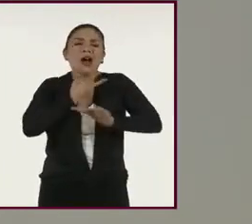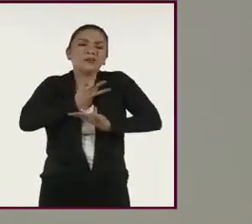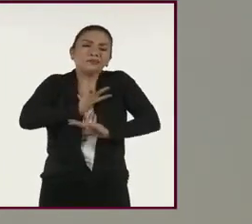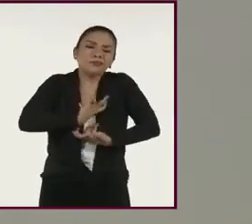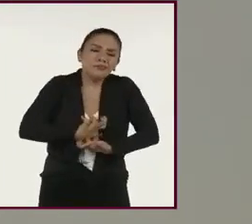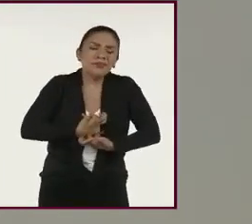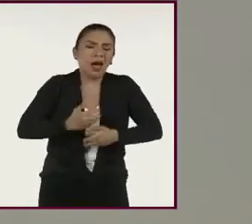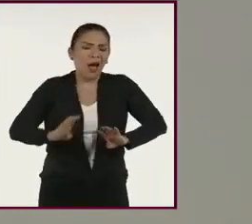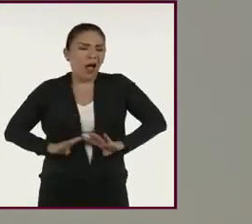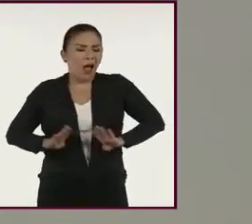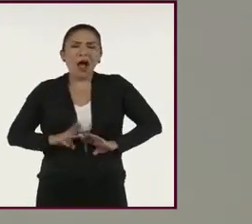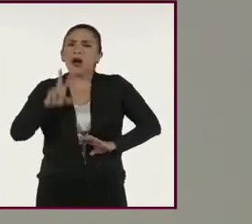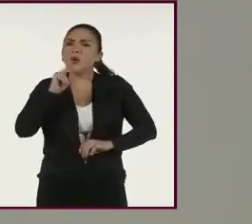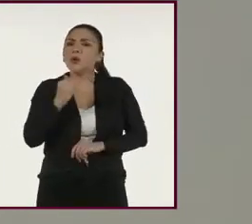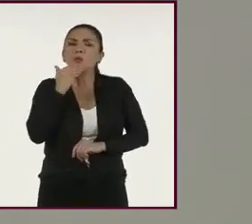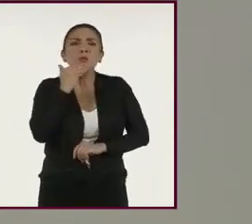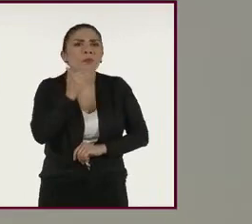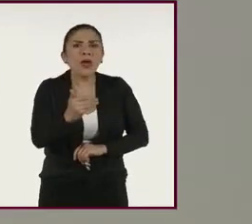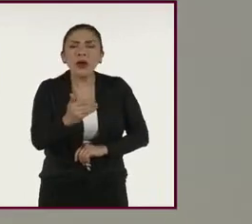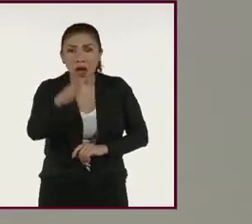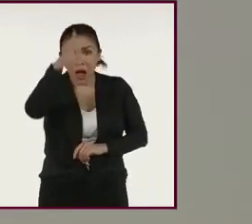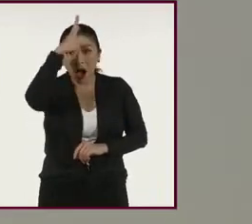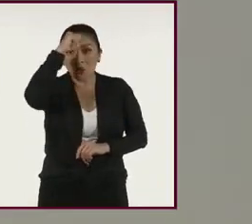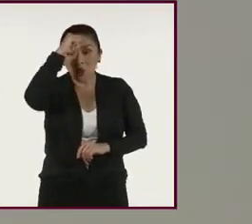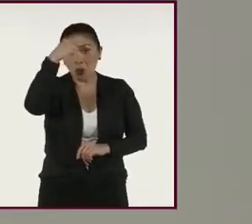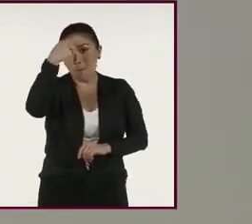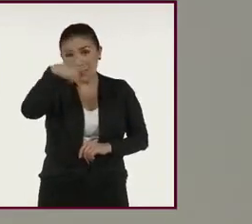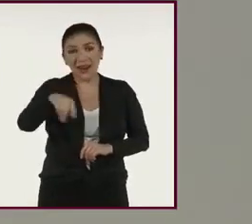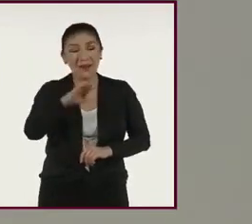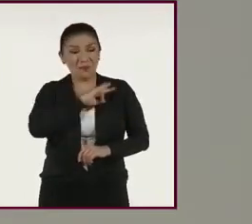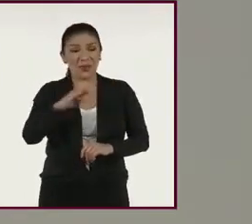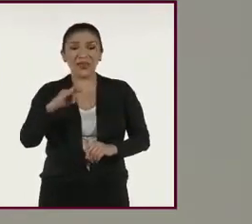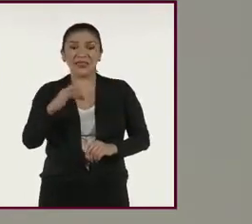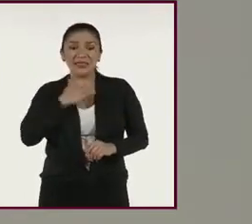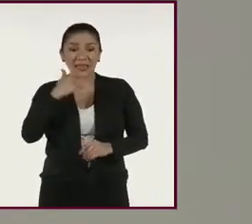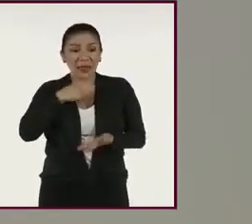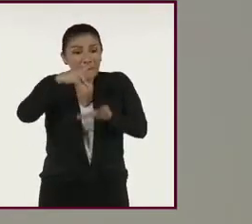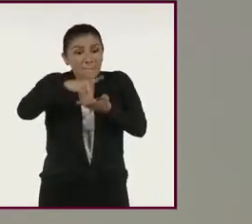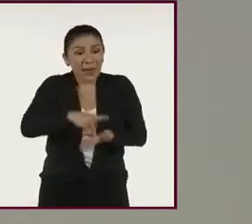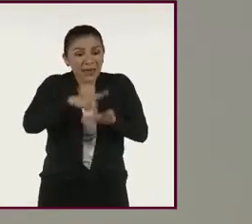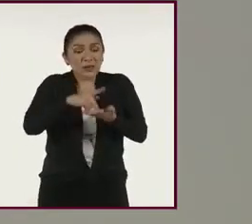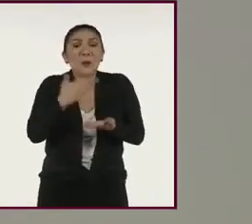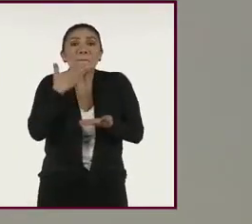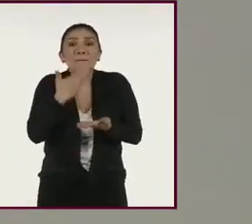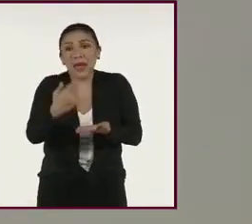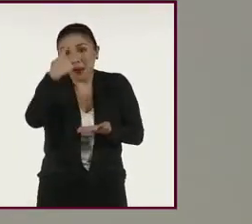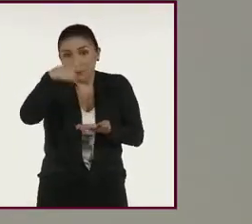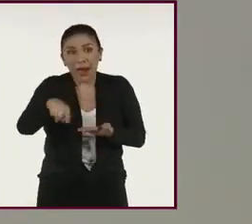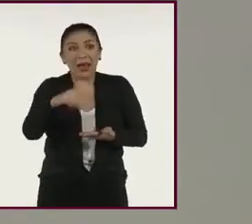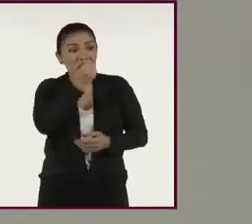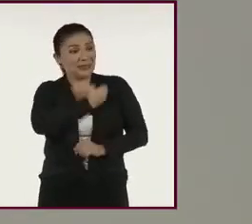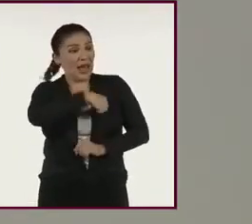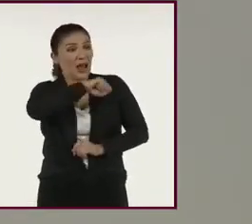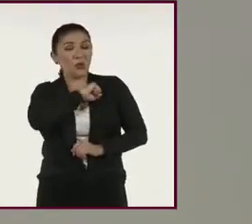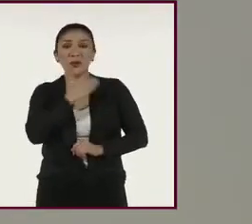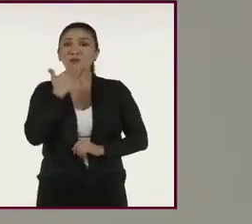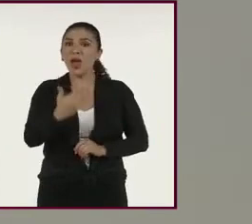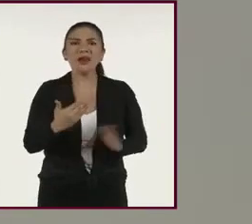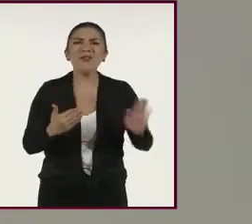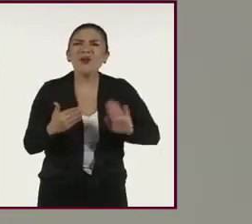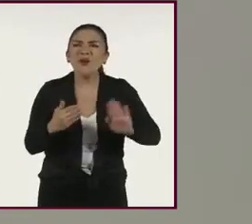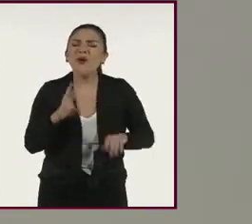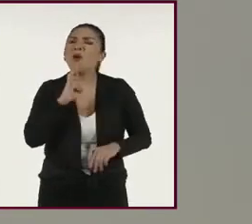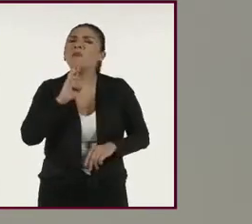y el comportamiento no va en torno a tener un adecuado peso para mantener un adecuado estado de salud, sino que